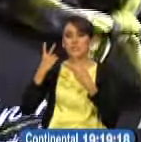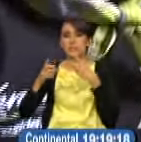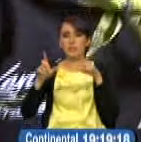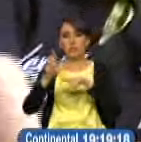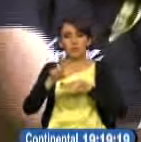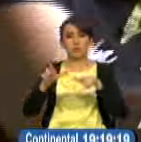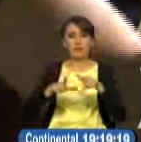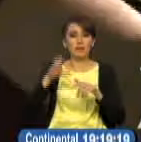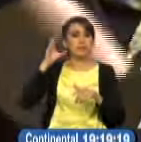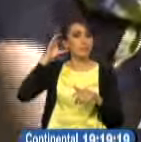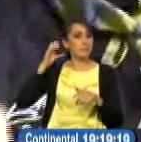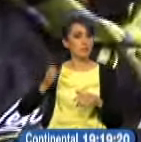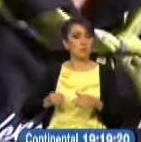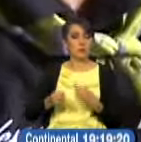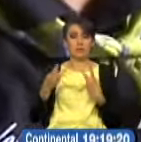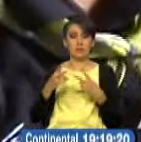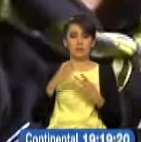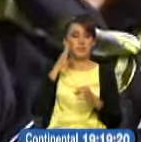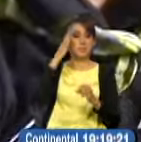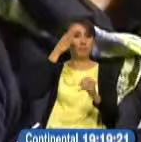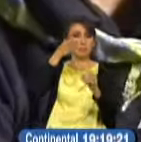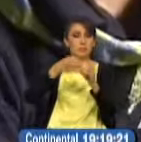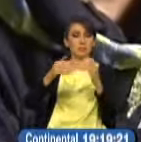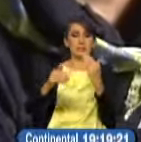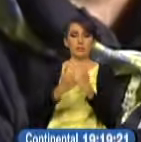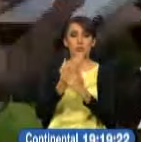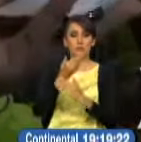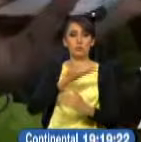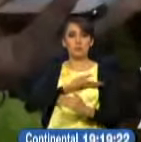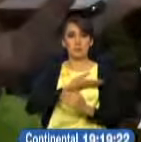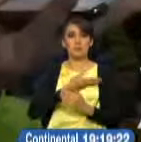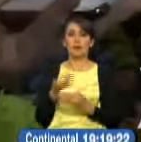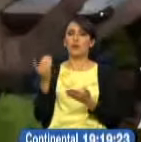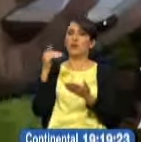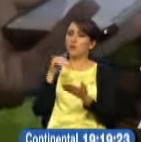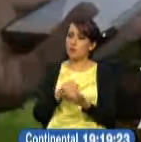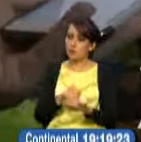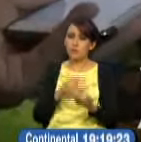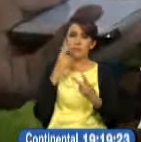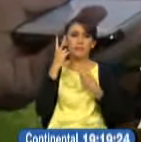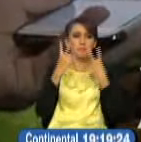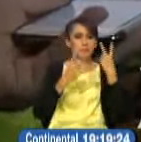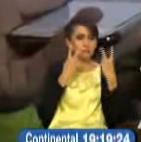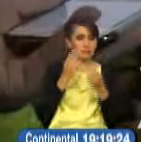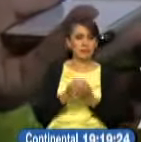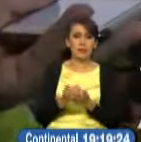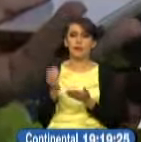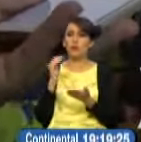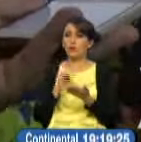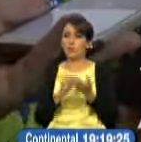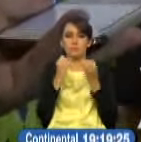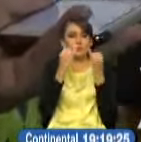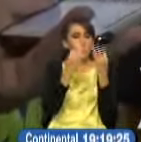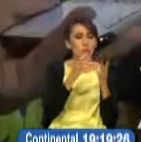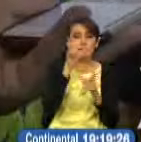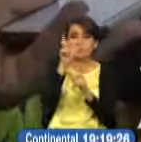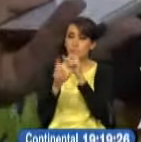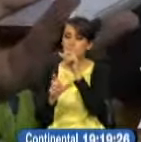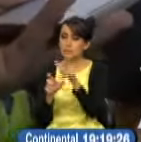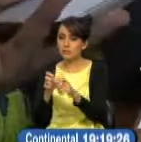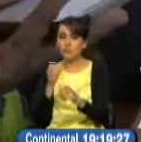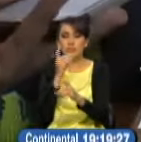conseguido y direccionar la nueva etapa de la misión Manuel Espejo. Volverles a visitar, hacer un censo, ver cómo les podemos